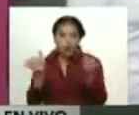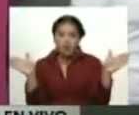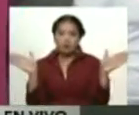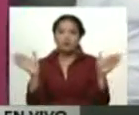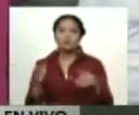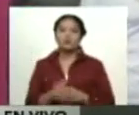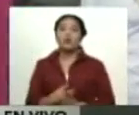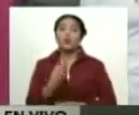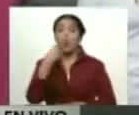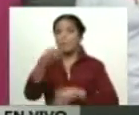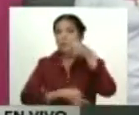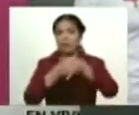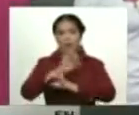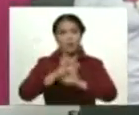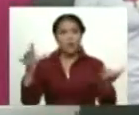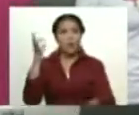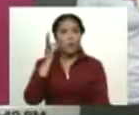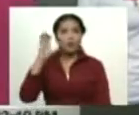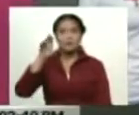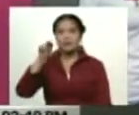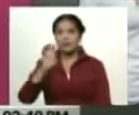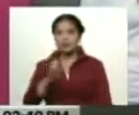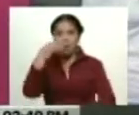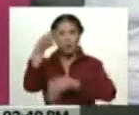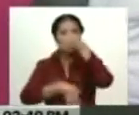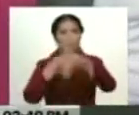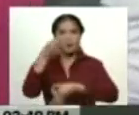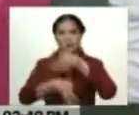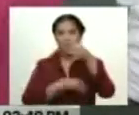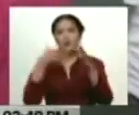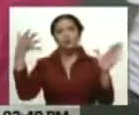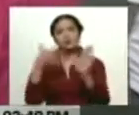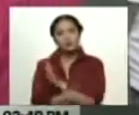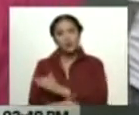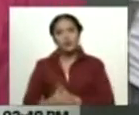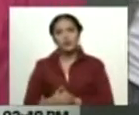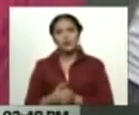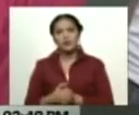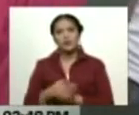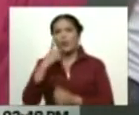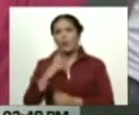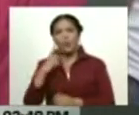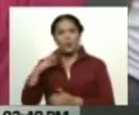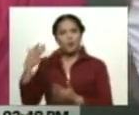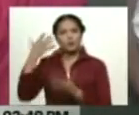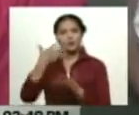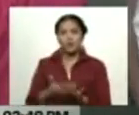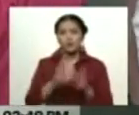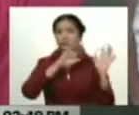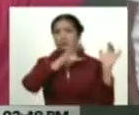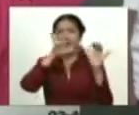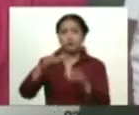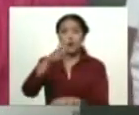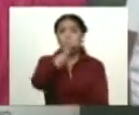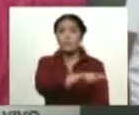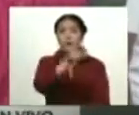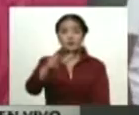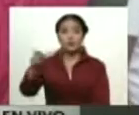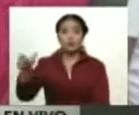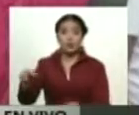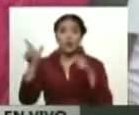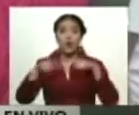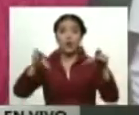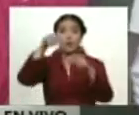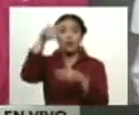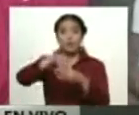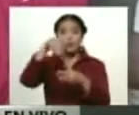Electoral, Tibisay Lucena, a propósito de lo que ha sido la tradicional afluencia de personas a los centros de votación